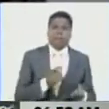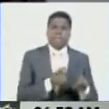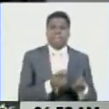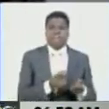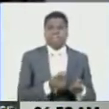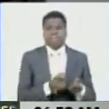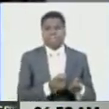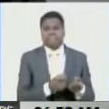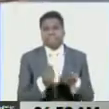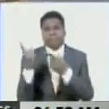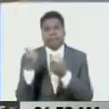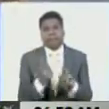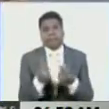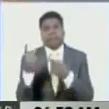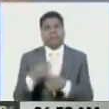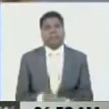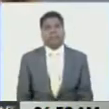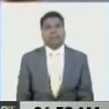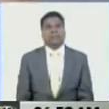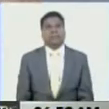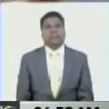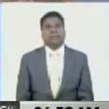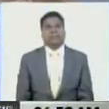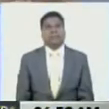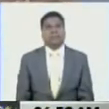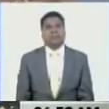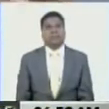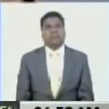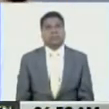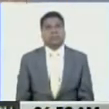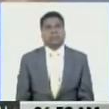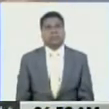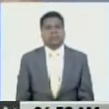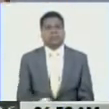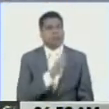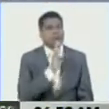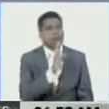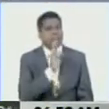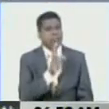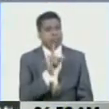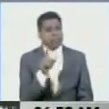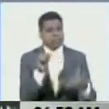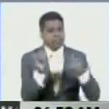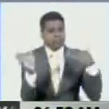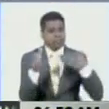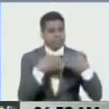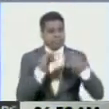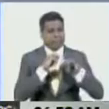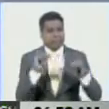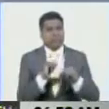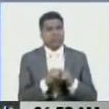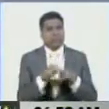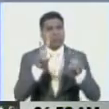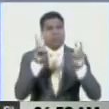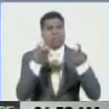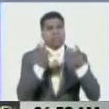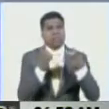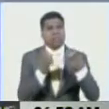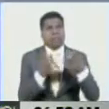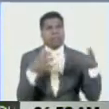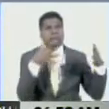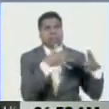Mira, yo voy a contestar esa pregunta, si me permites 30 segundos para cerrar con la con el tema del